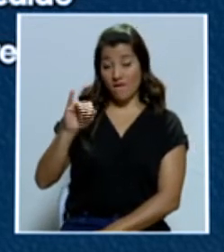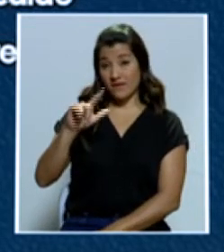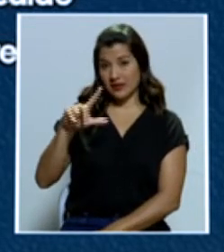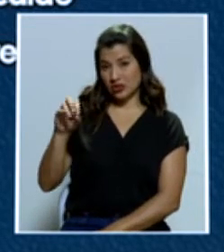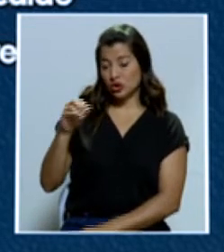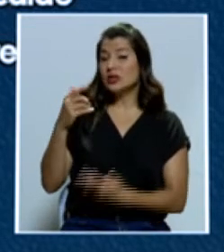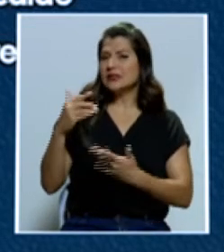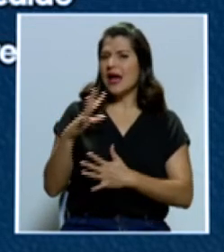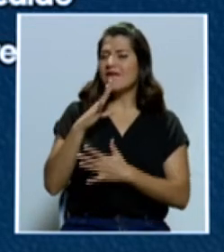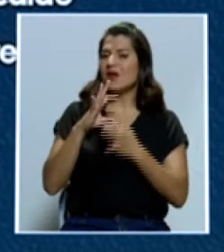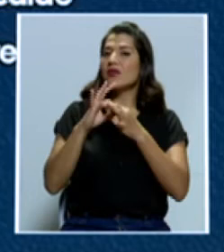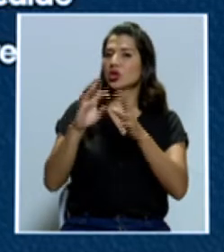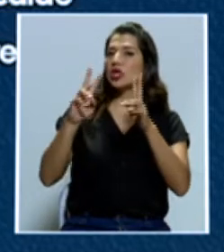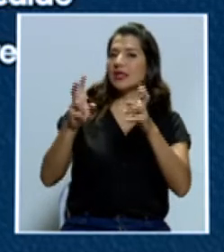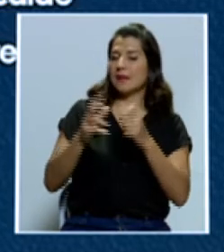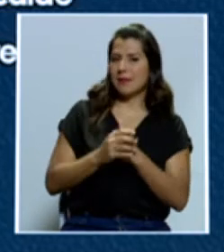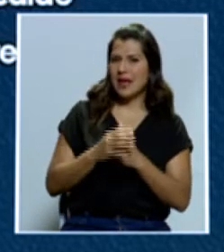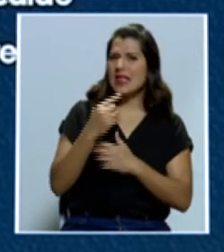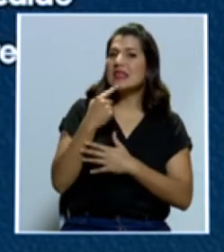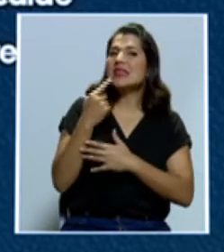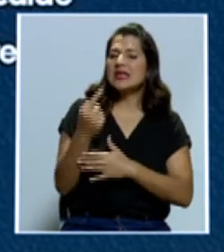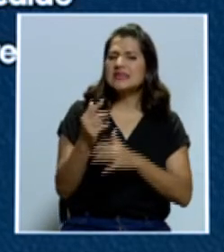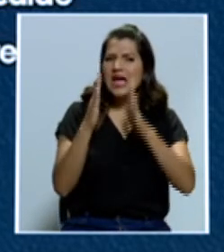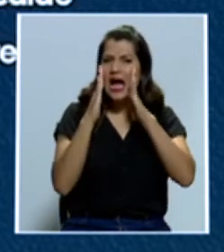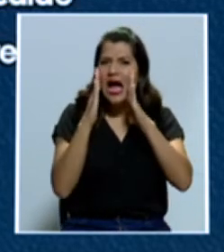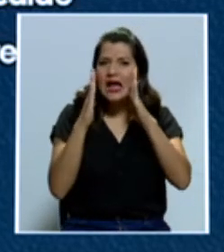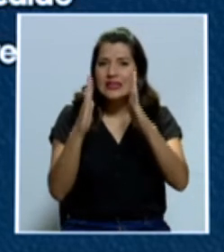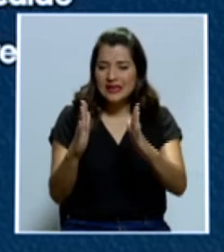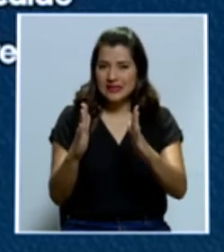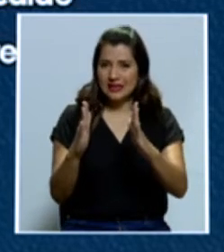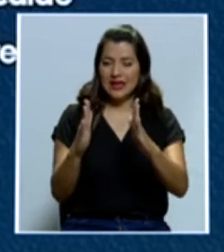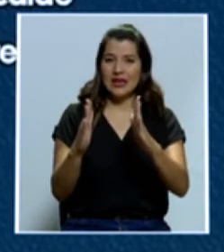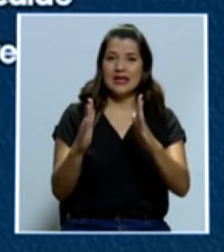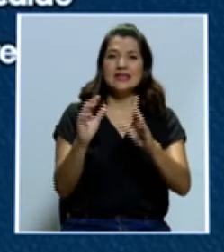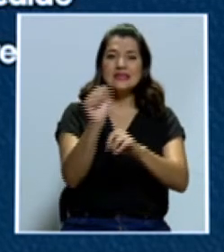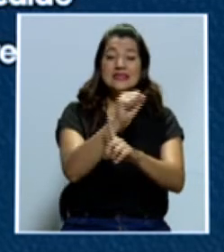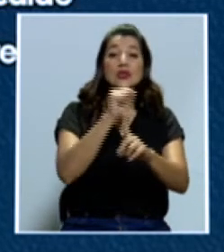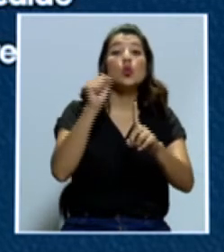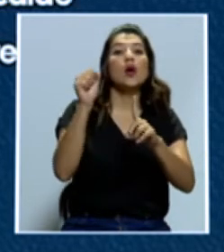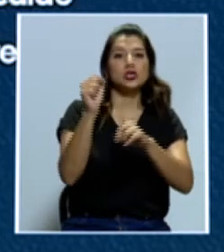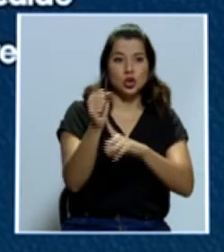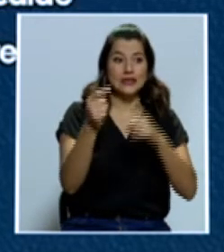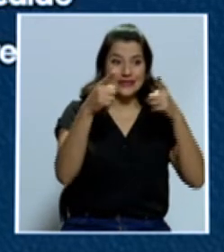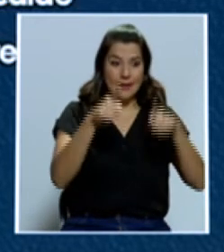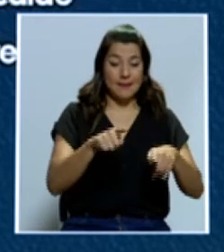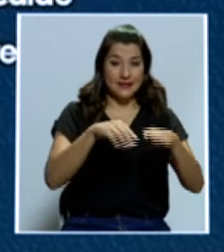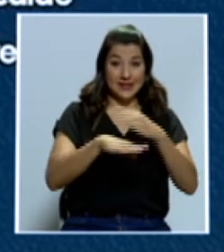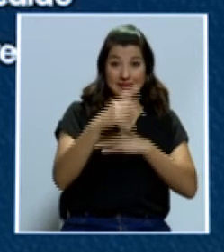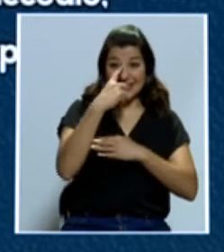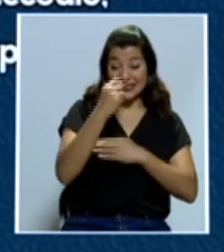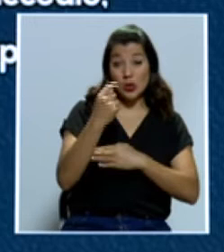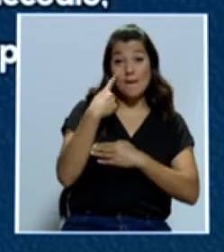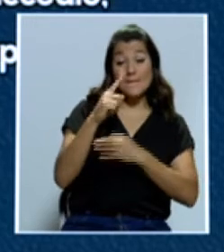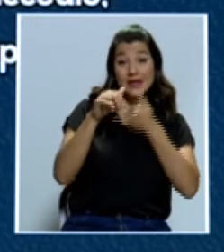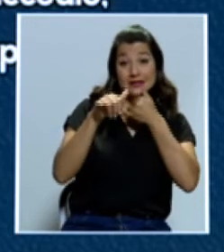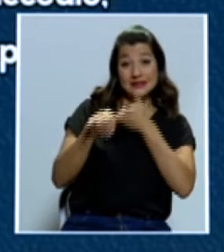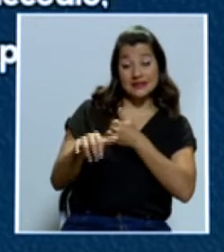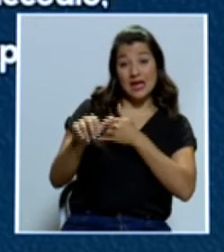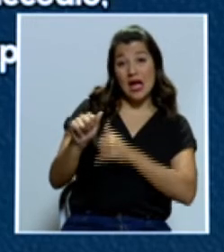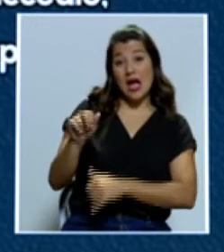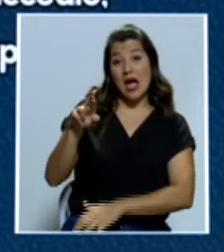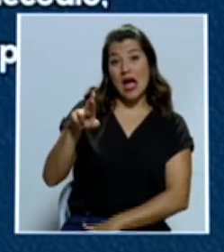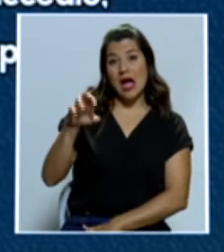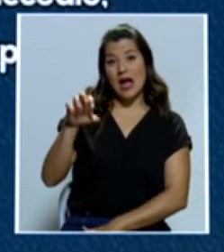de que iba a recoger casos a nivel del cantón sobre facturaciones para presentar denuncia ante la ARECEP. Don Fernando le